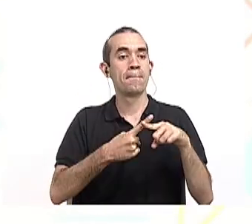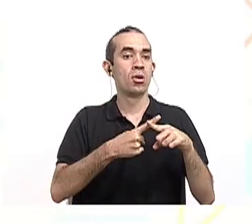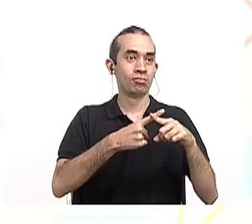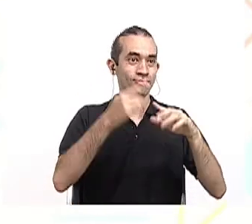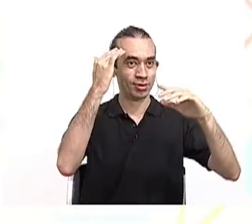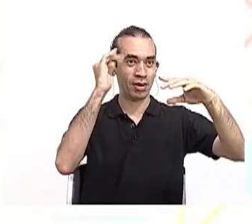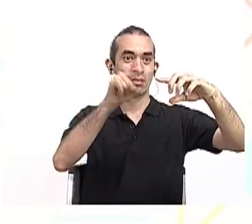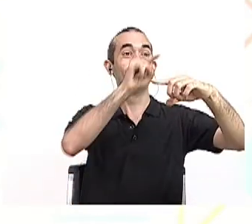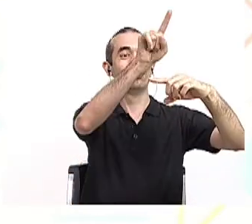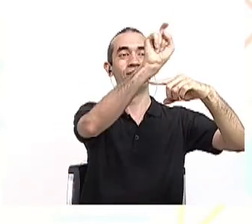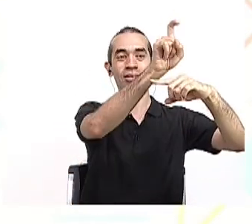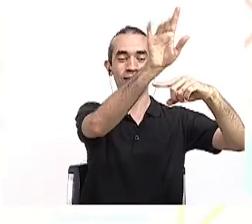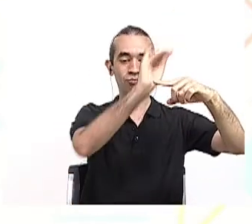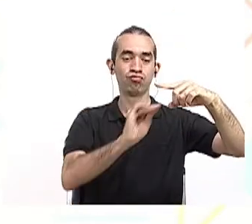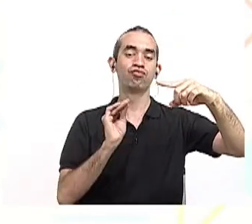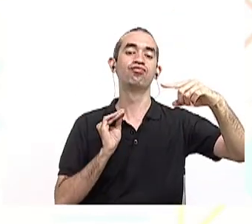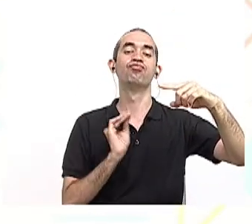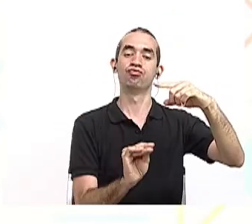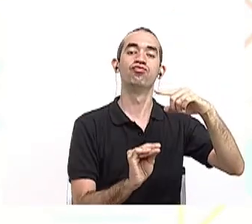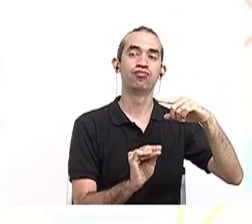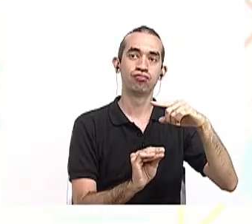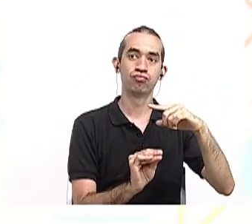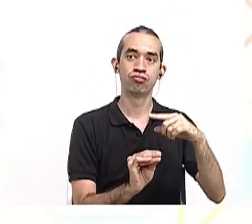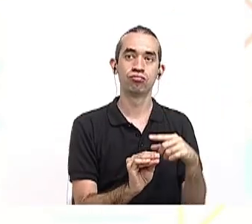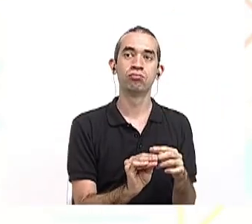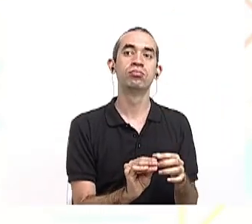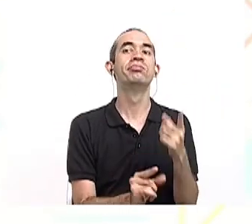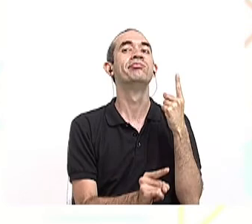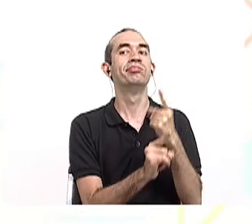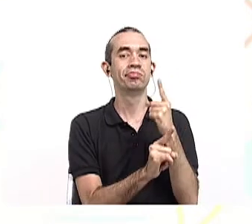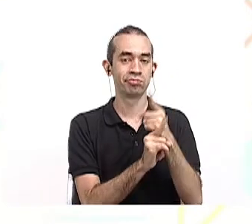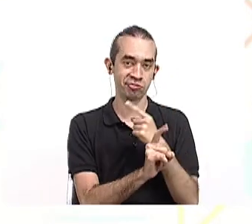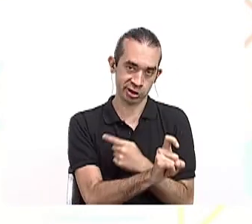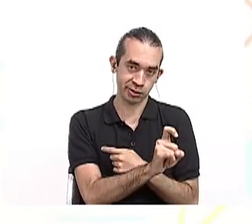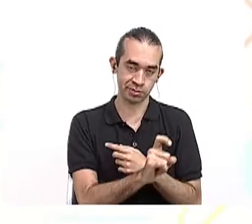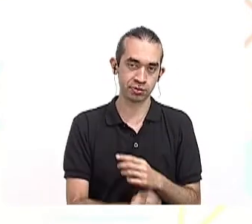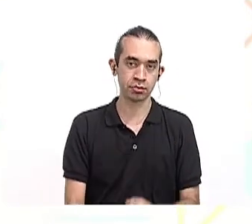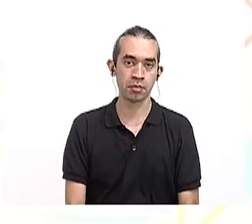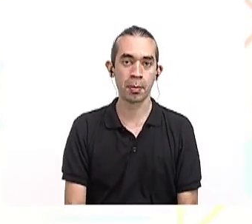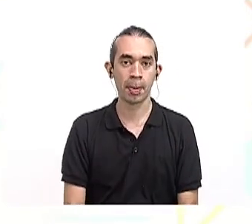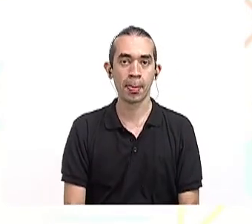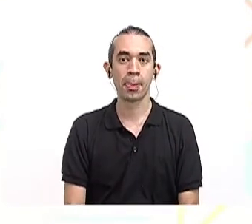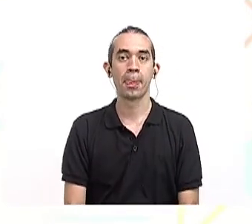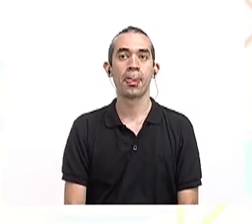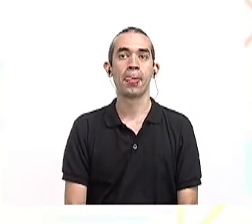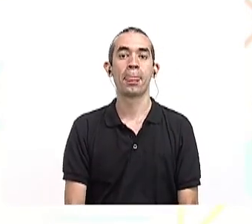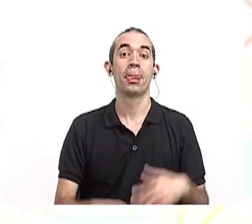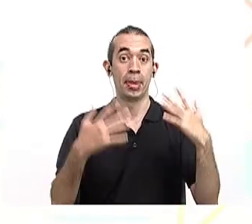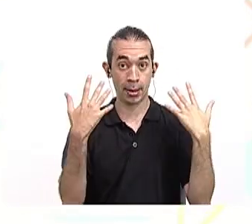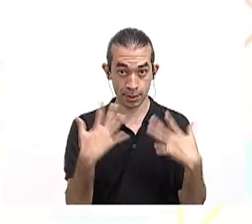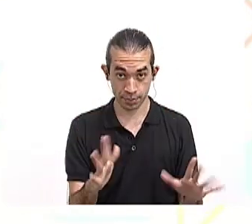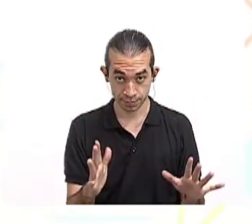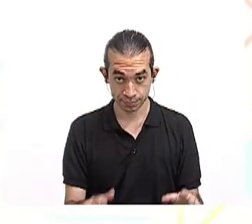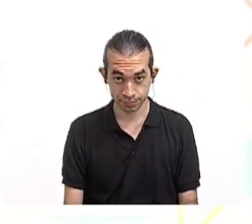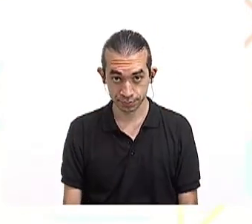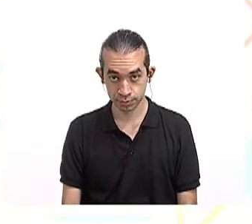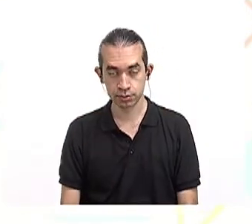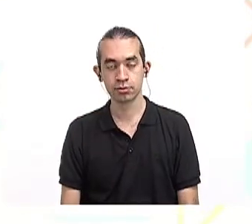x, el resultado corresponde efectivamente a x. Al